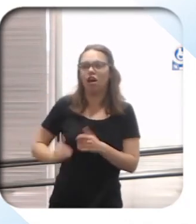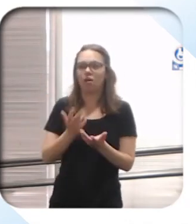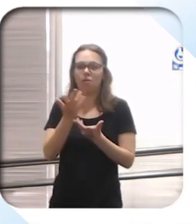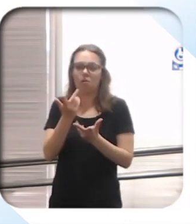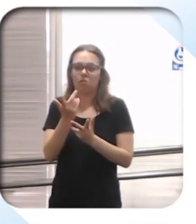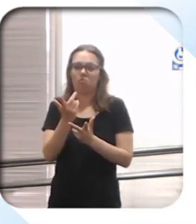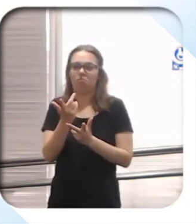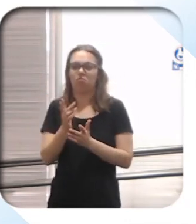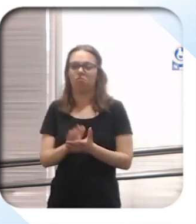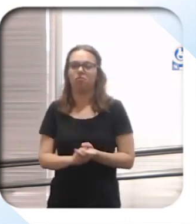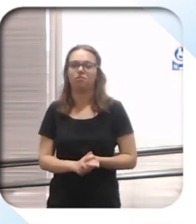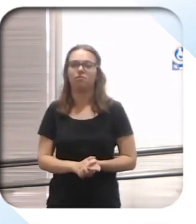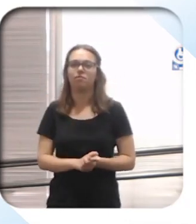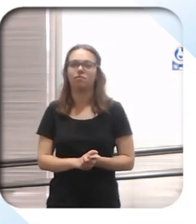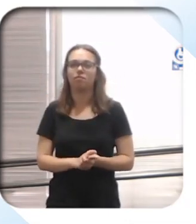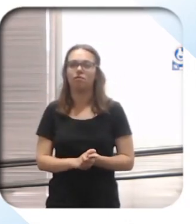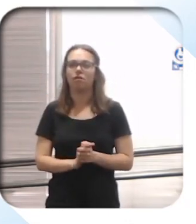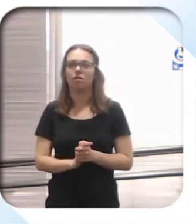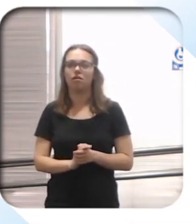vida diaria.